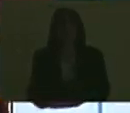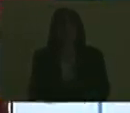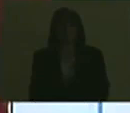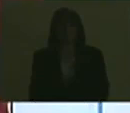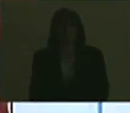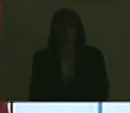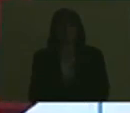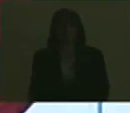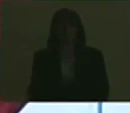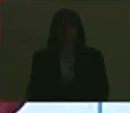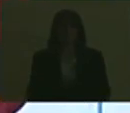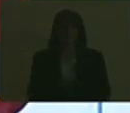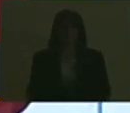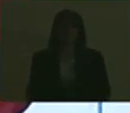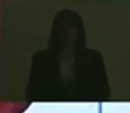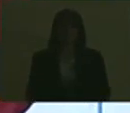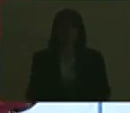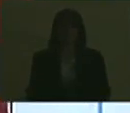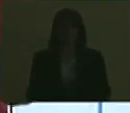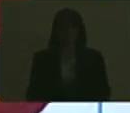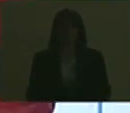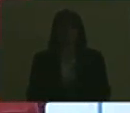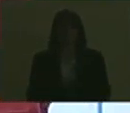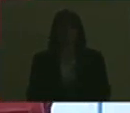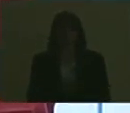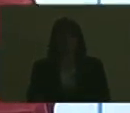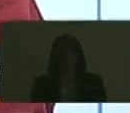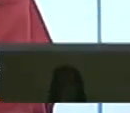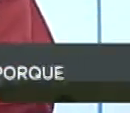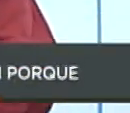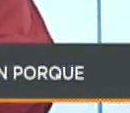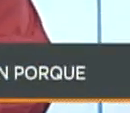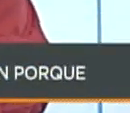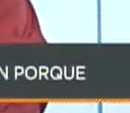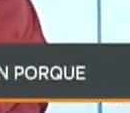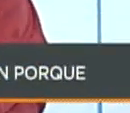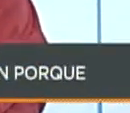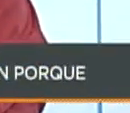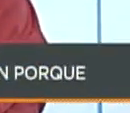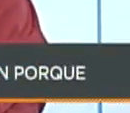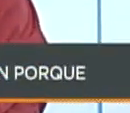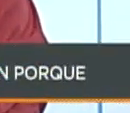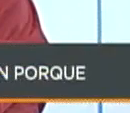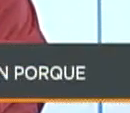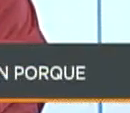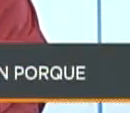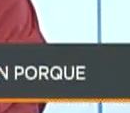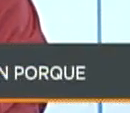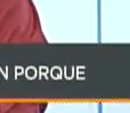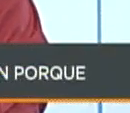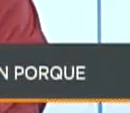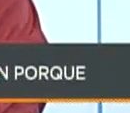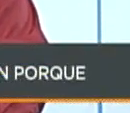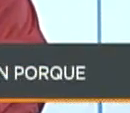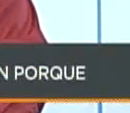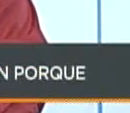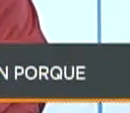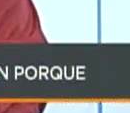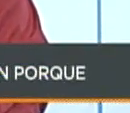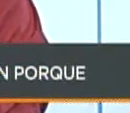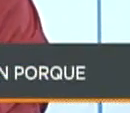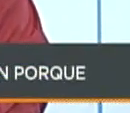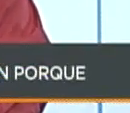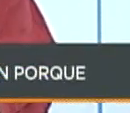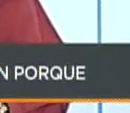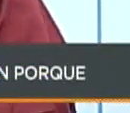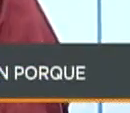de algo más grande. Algo más grande. Y ese algo más grande es el espíritu de Venezuela, es el espíritu